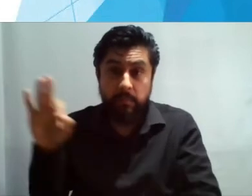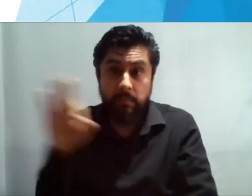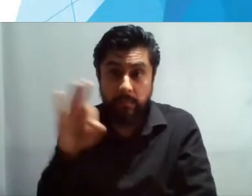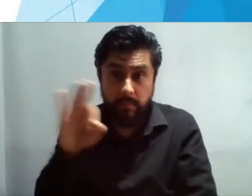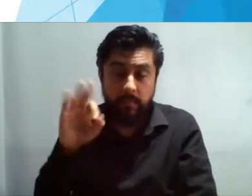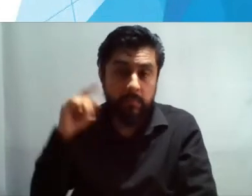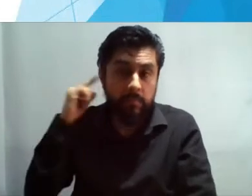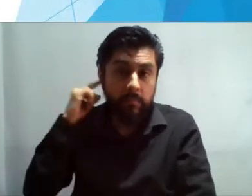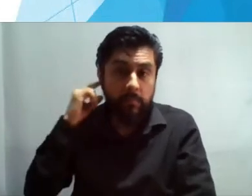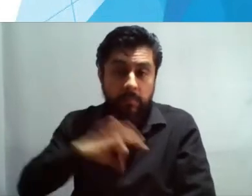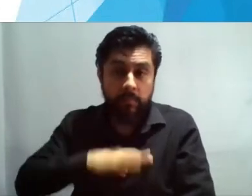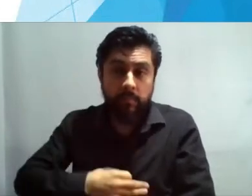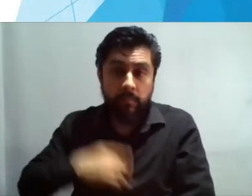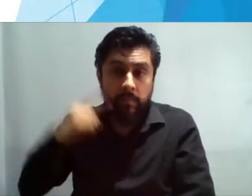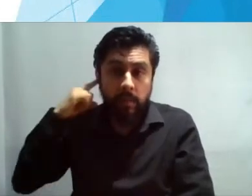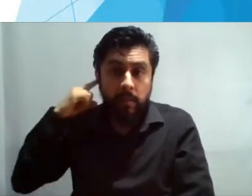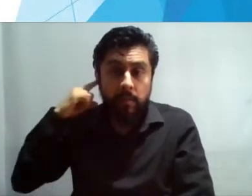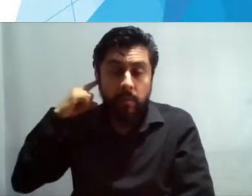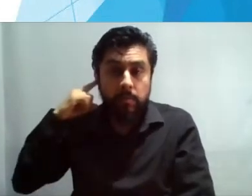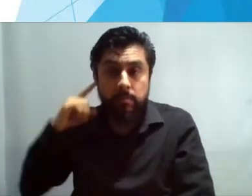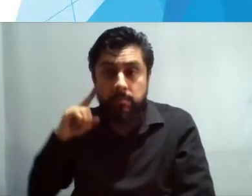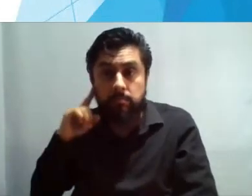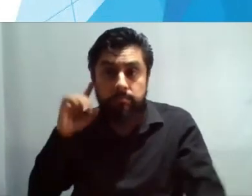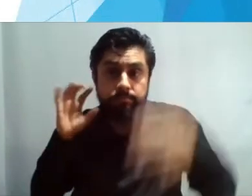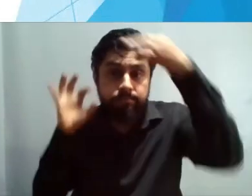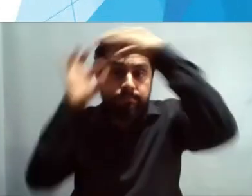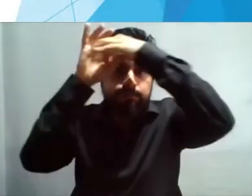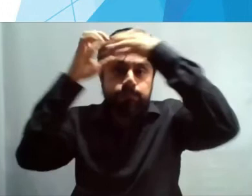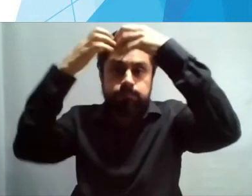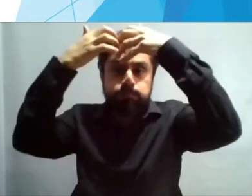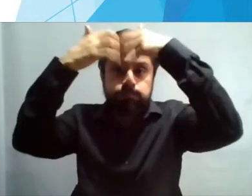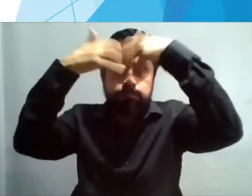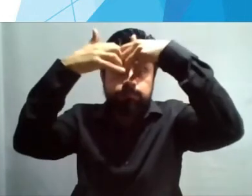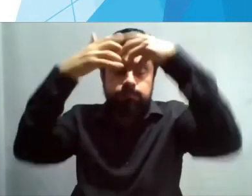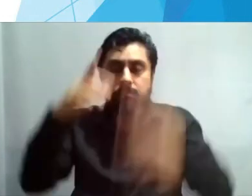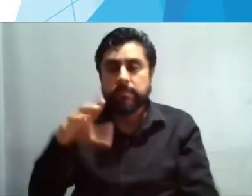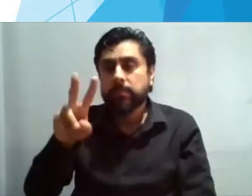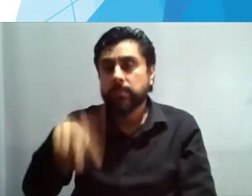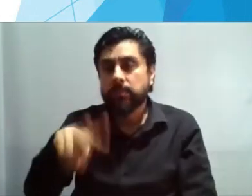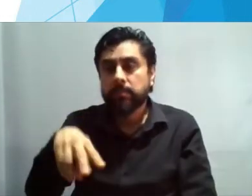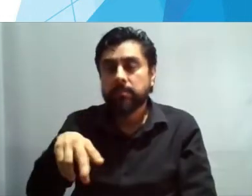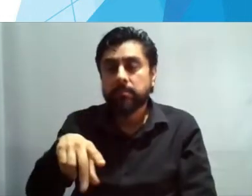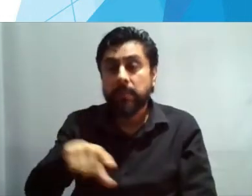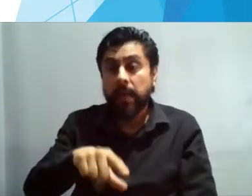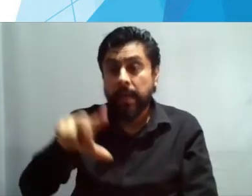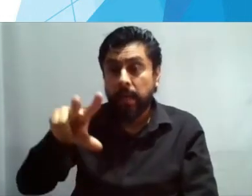al cerebro y bueno, ahí sí les comento, en más del 80% de los casos es un